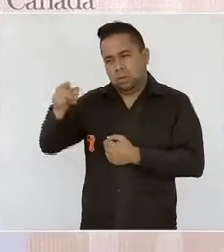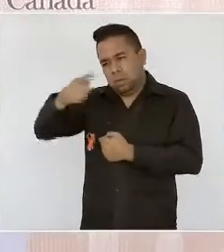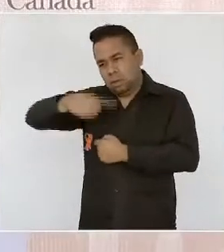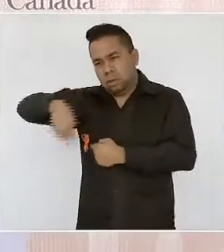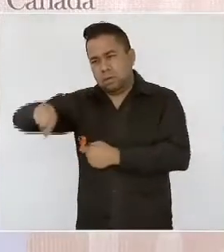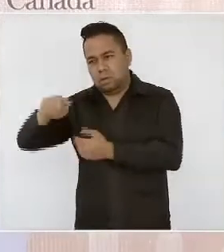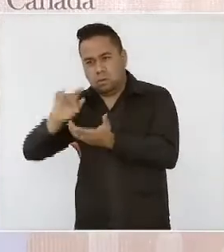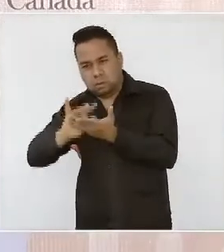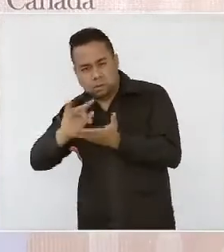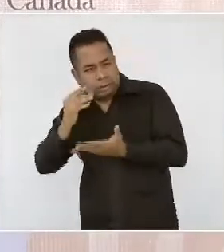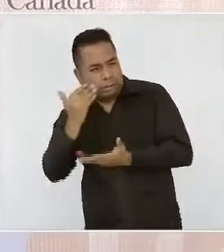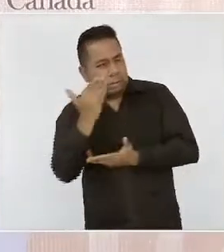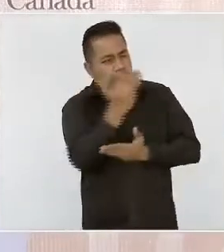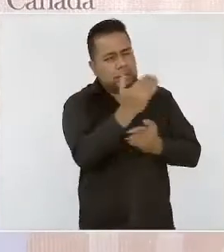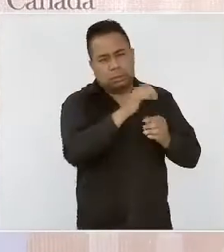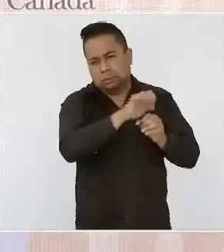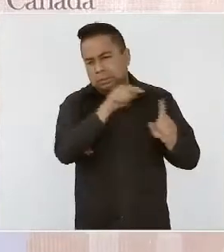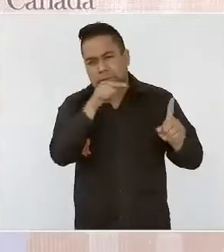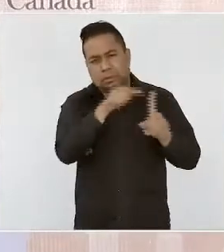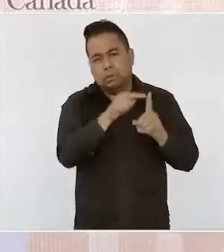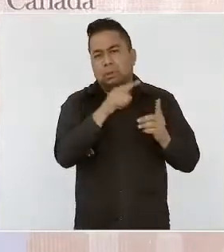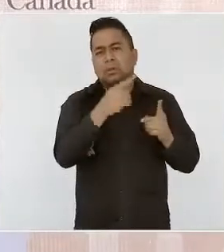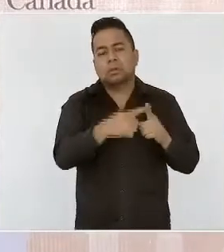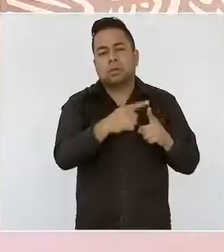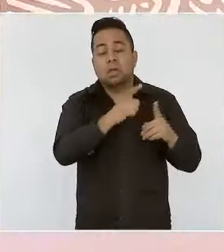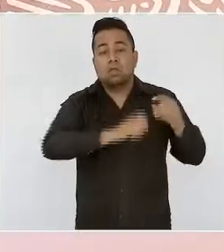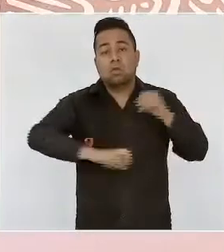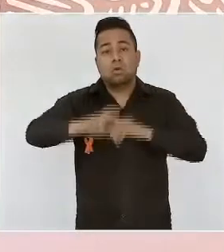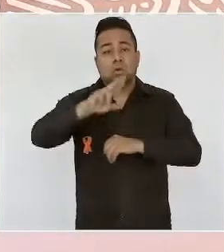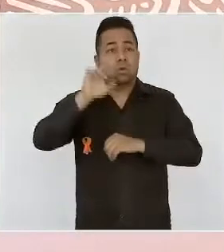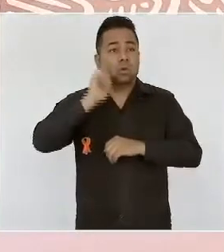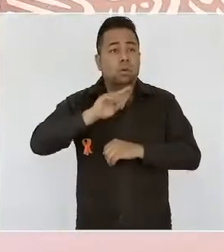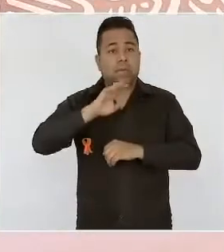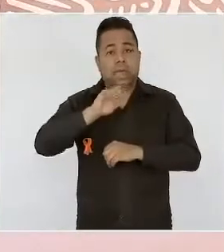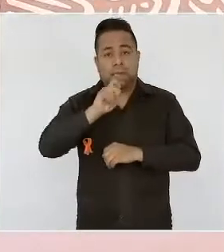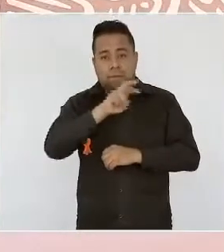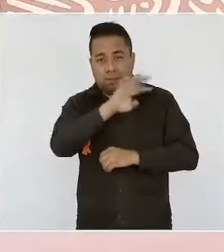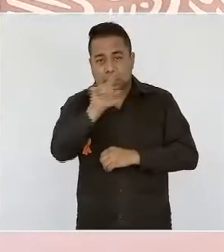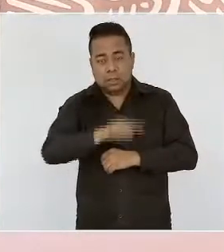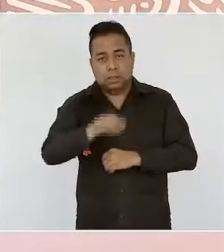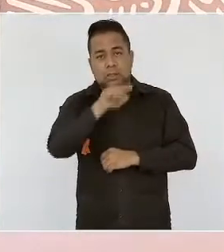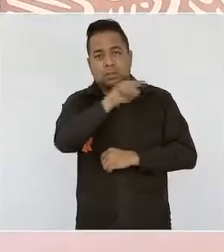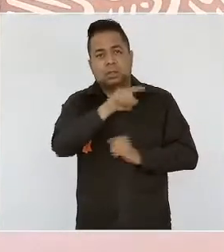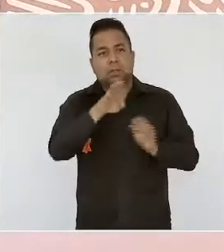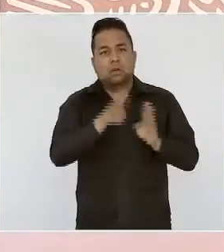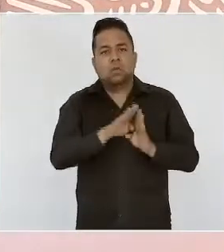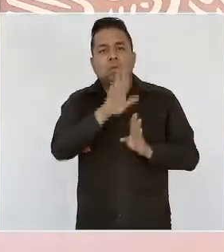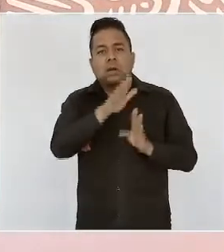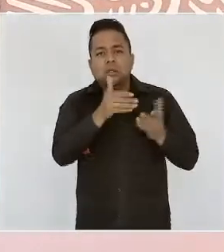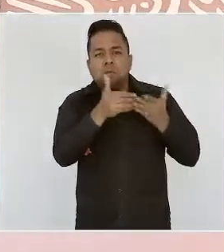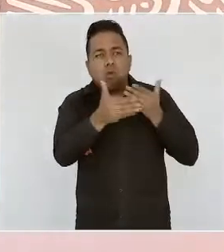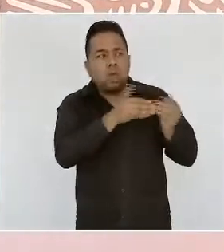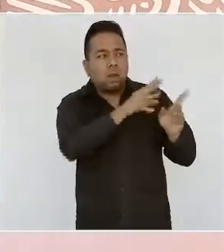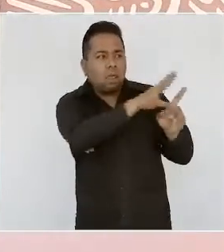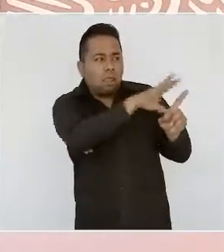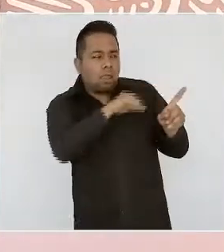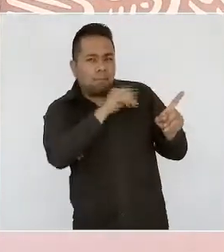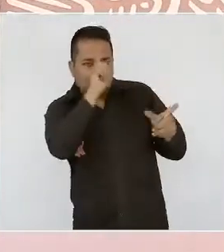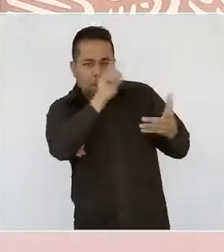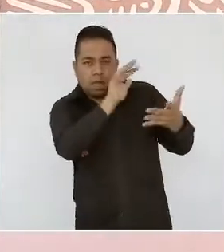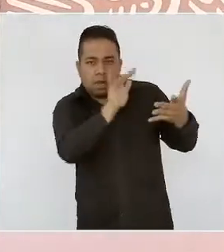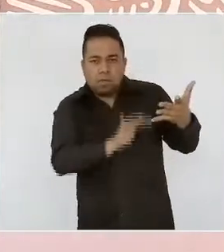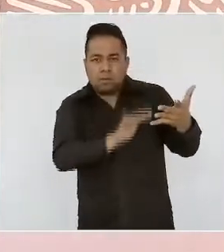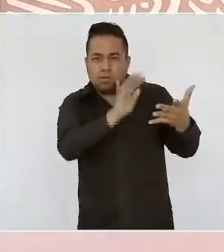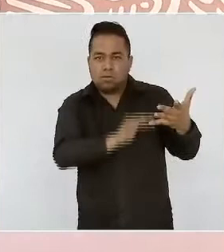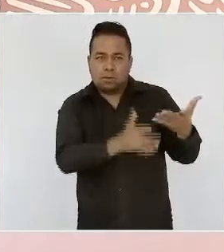muy, muy en especial a la doctora Beatriz Gutiérrez Müller por servir como modelo de lectura.